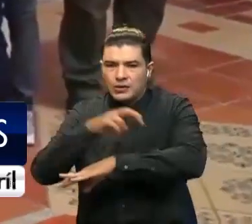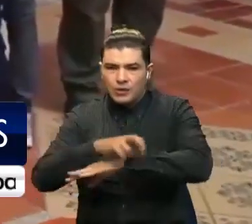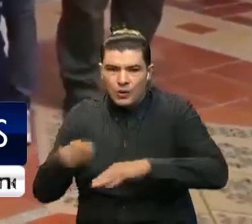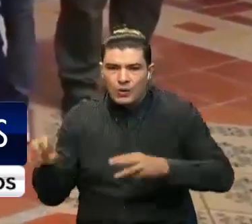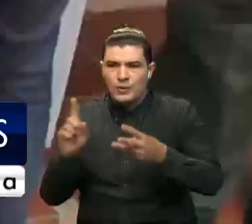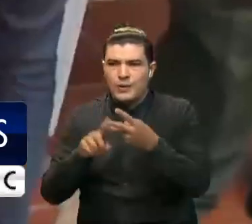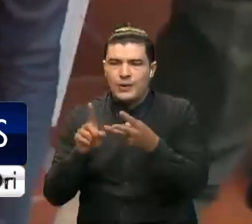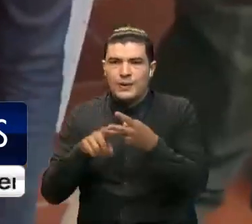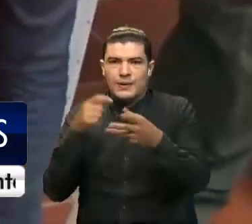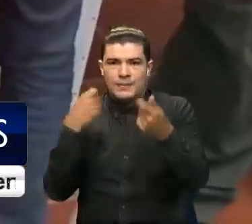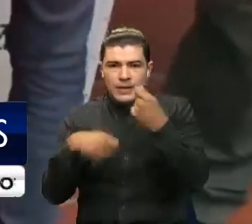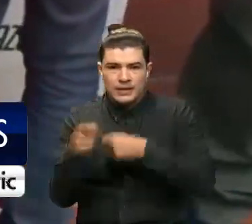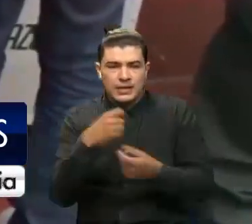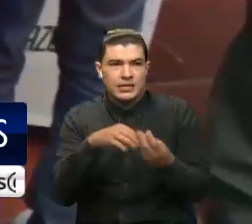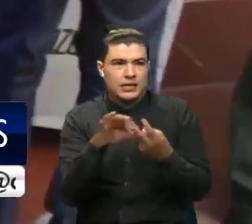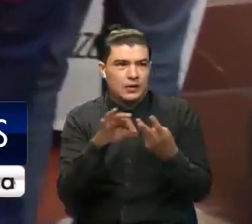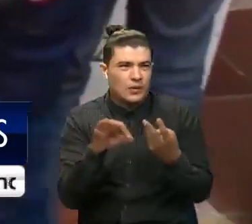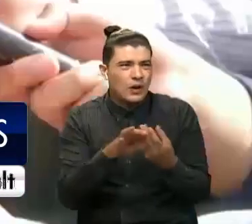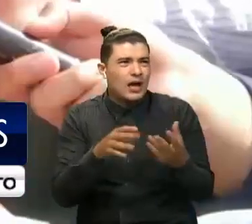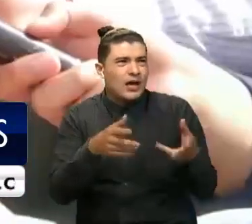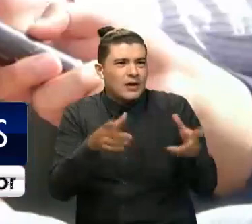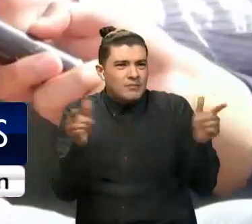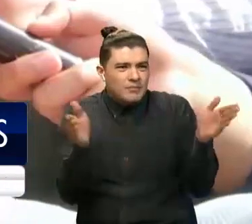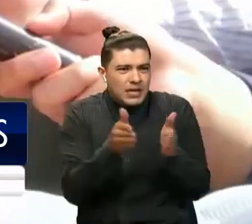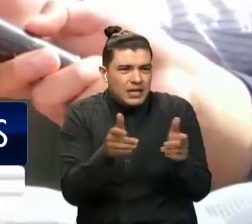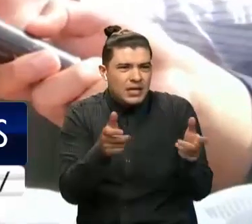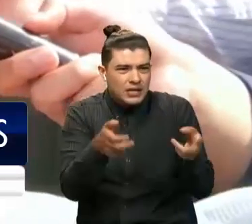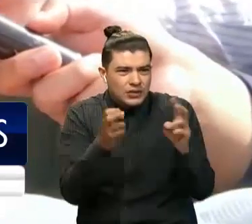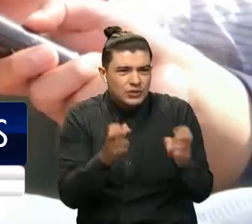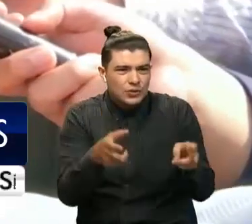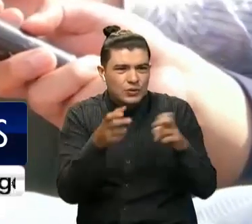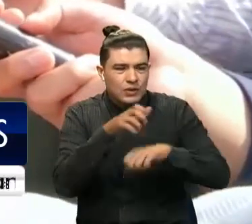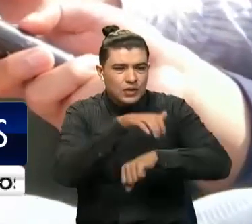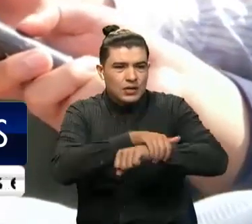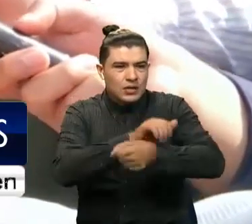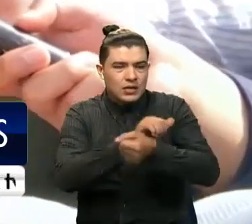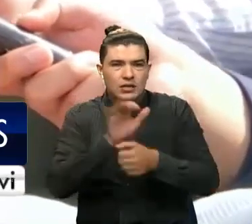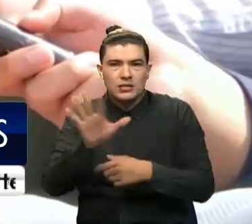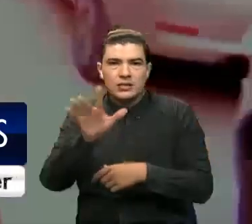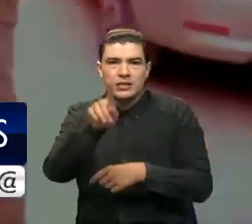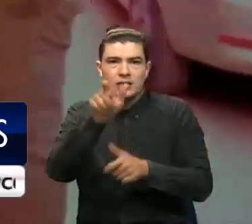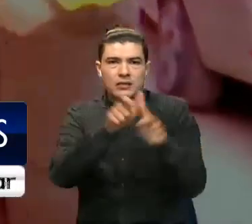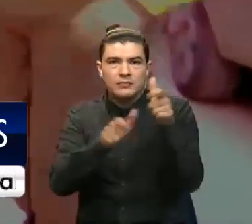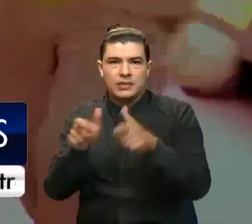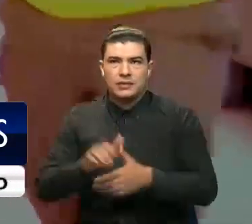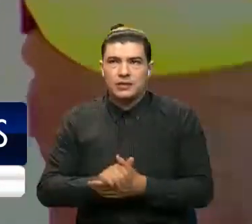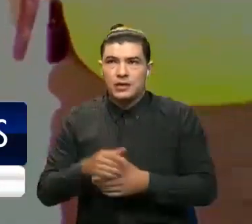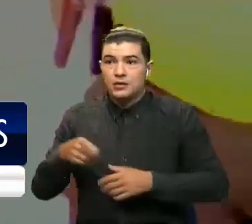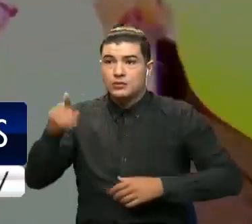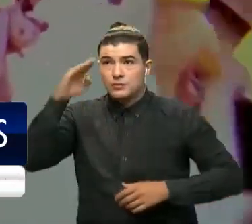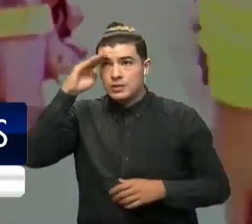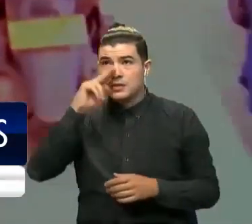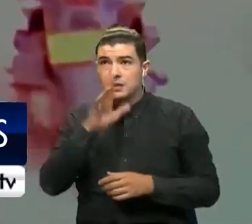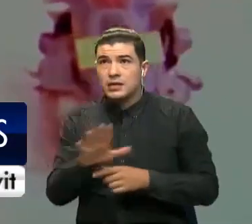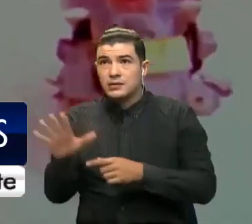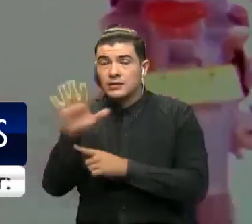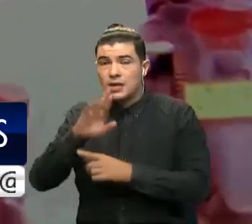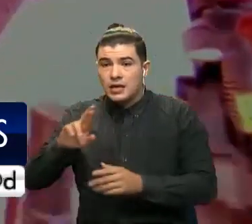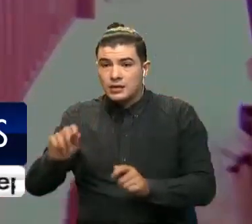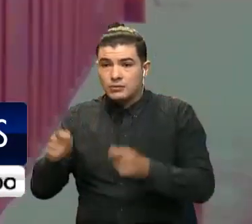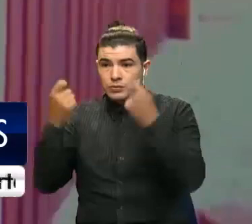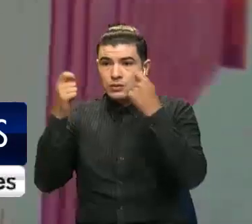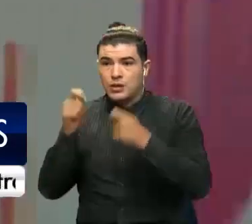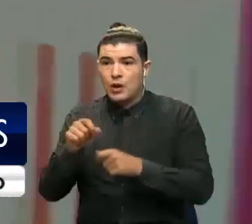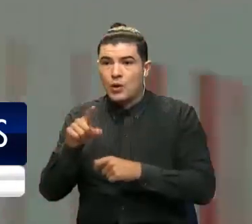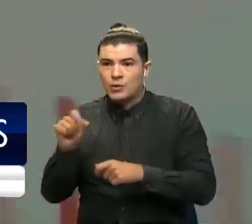local de estupefacientes la microextorsión se logra la captura de 51 personas la policía recuperó 11 vehículos